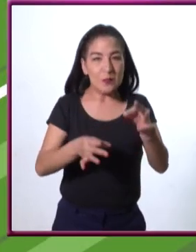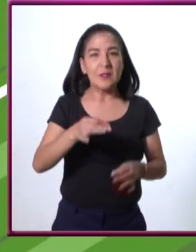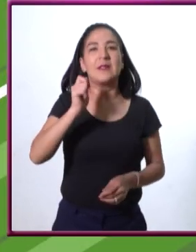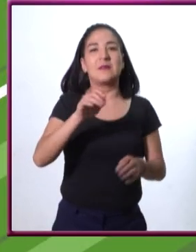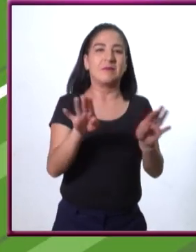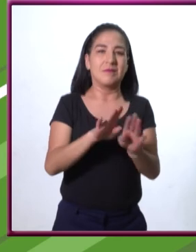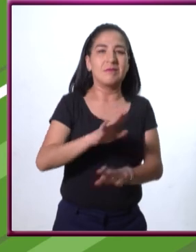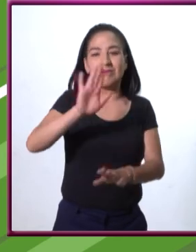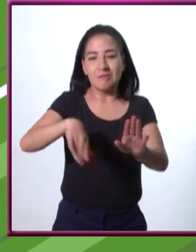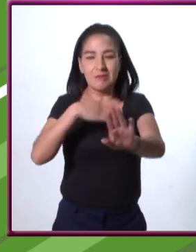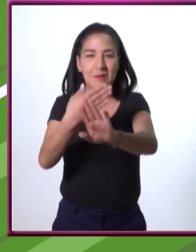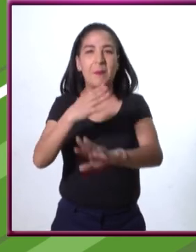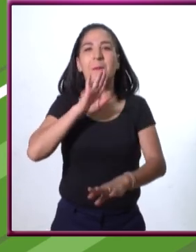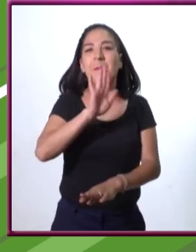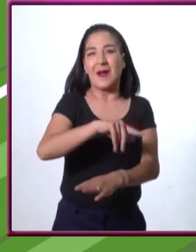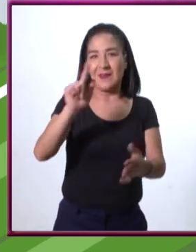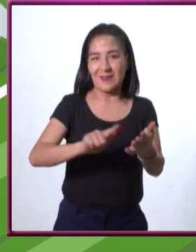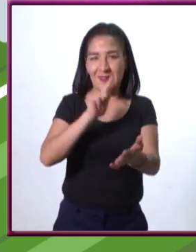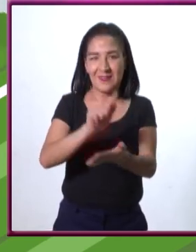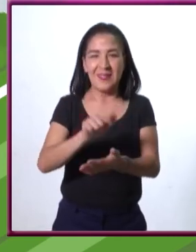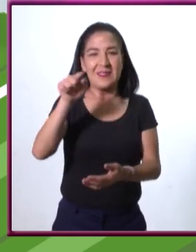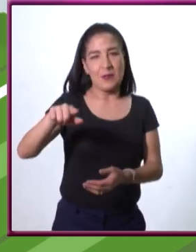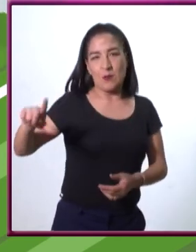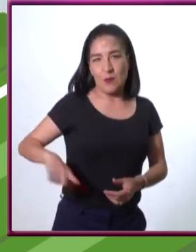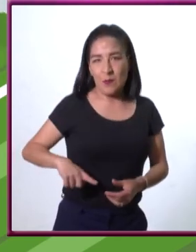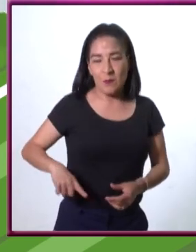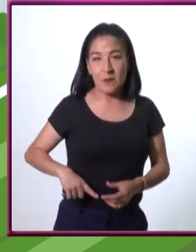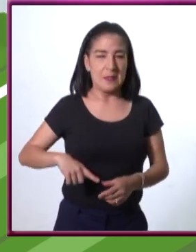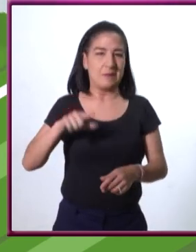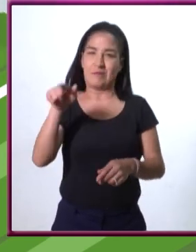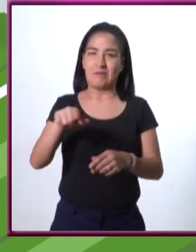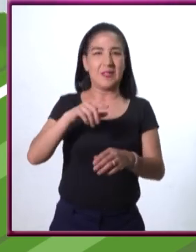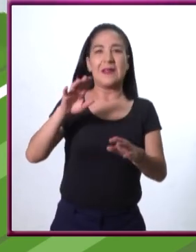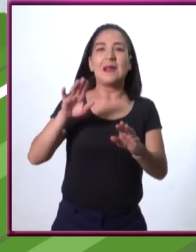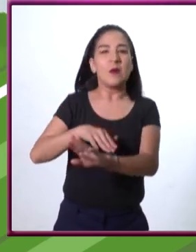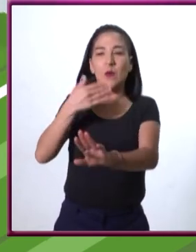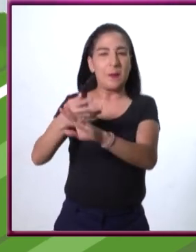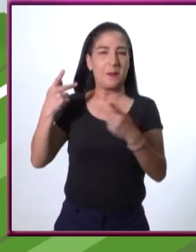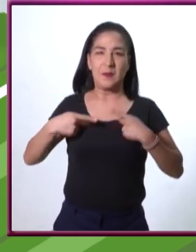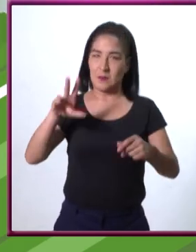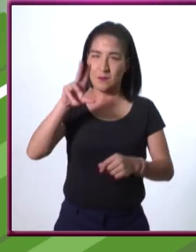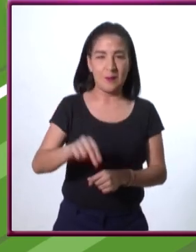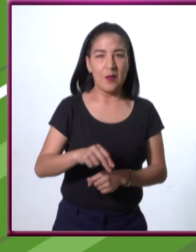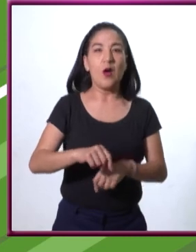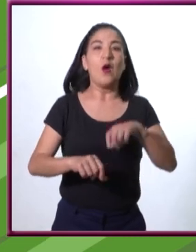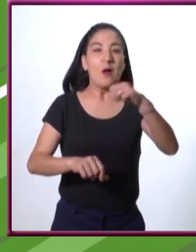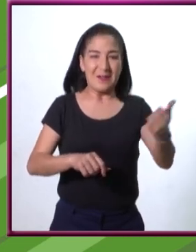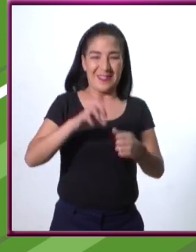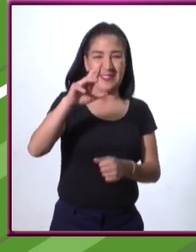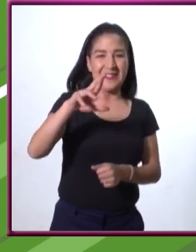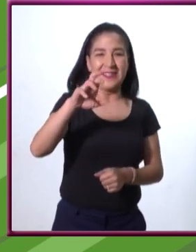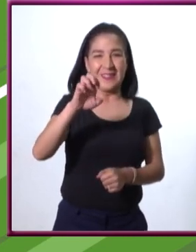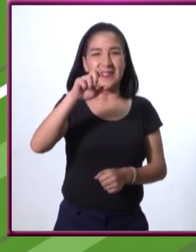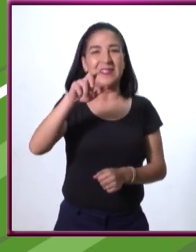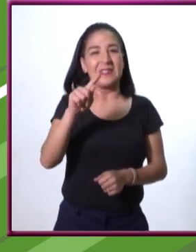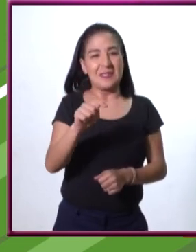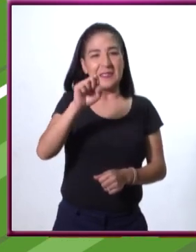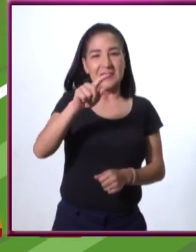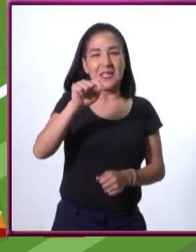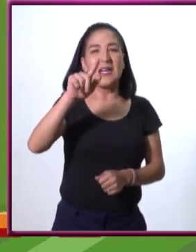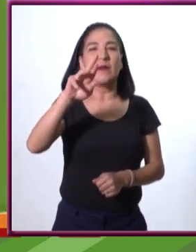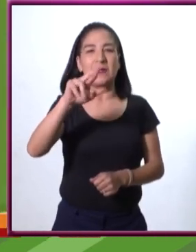un acto en contra de las leyes del Estado y no en contra de una persona. Para la justicia restaurativa, un delito se considera como el acto que va